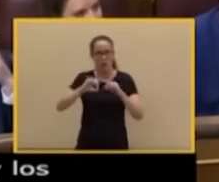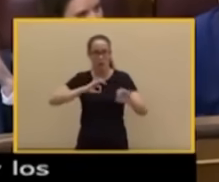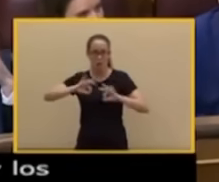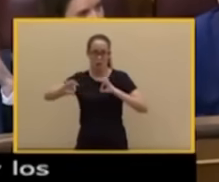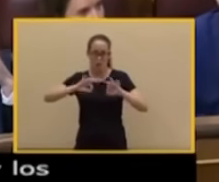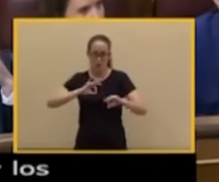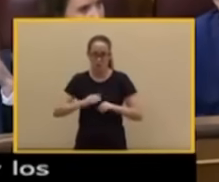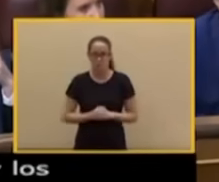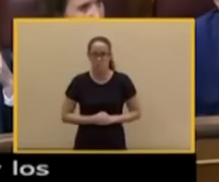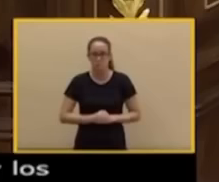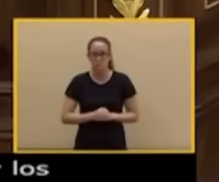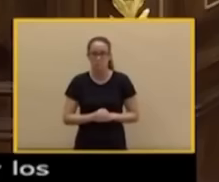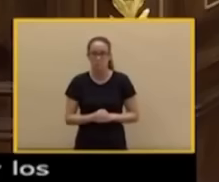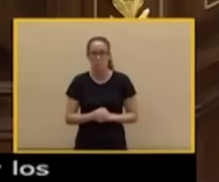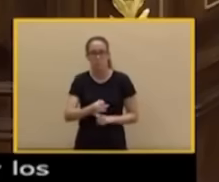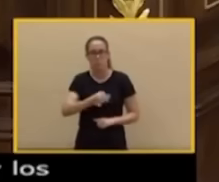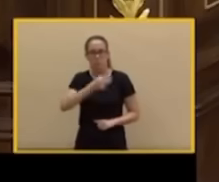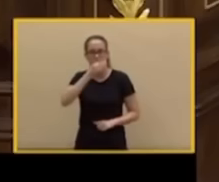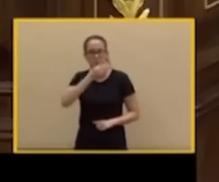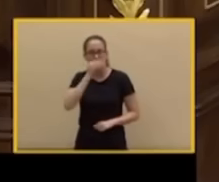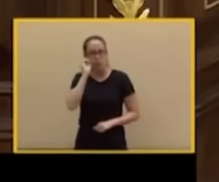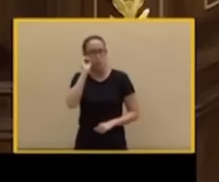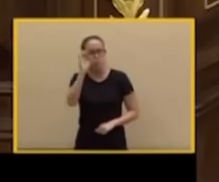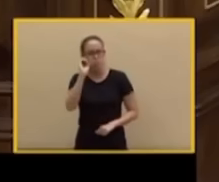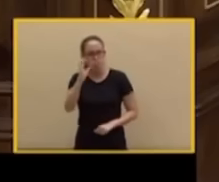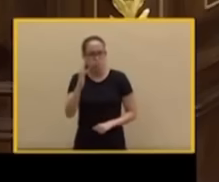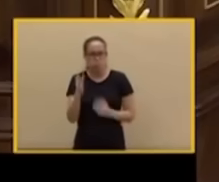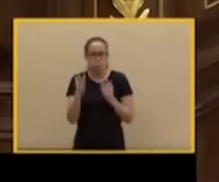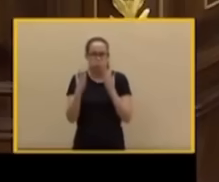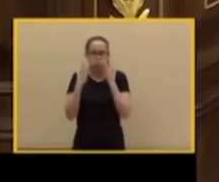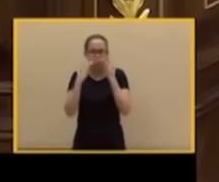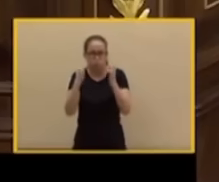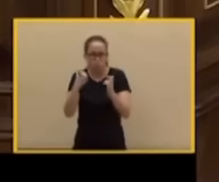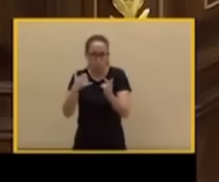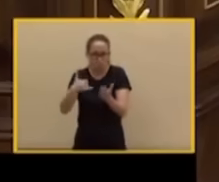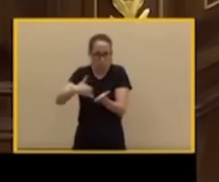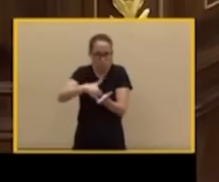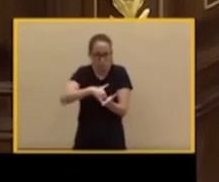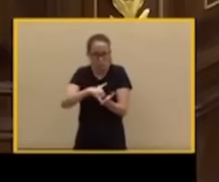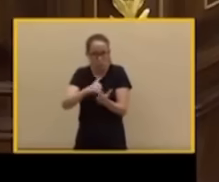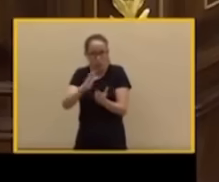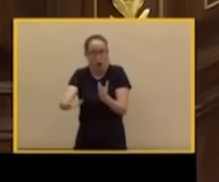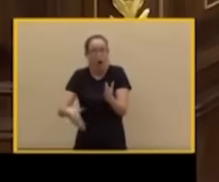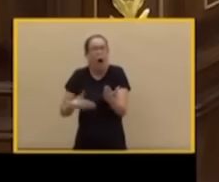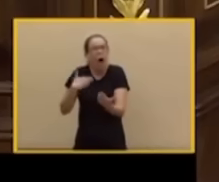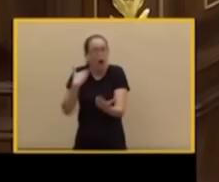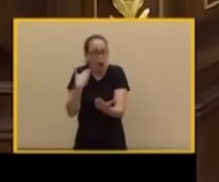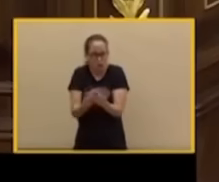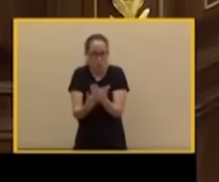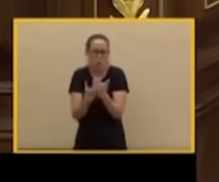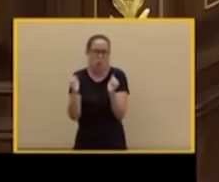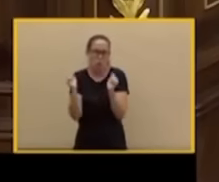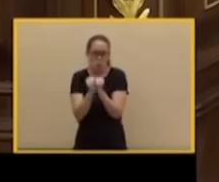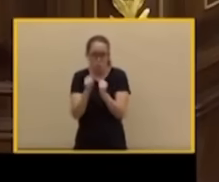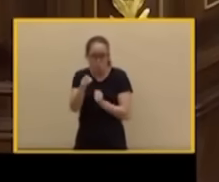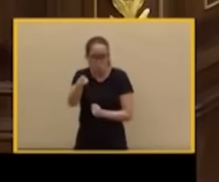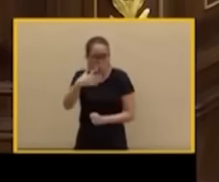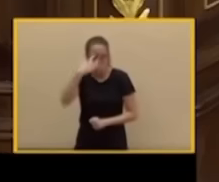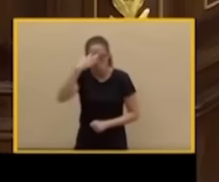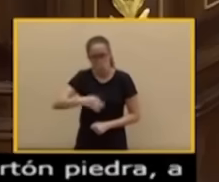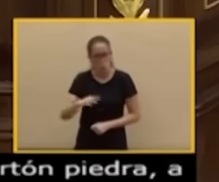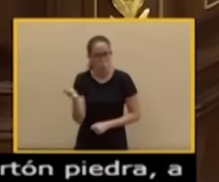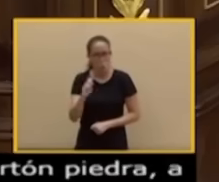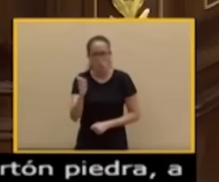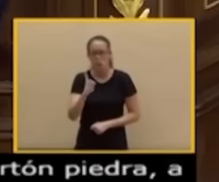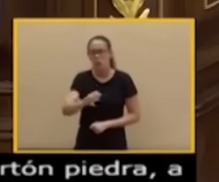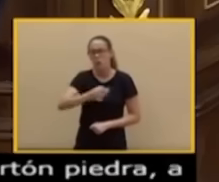Un discurso impostado, un discurso de cartón piedra, a veces de cemento. Un discurso que no se cree ni usted, señor Sánchez. Un discurso para despistar